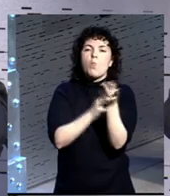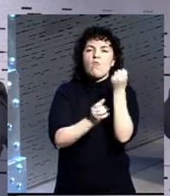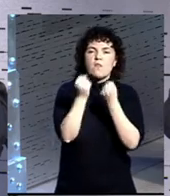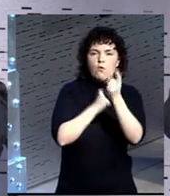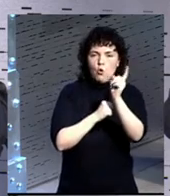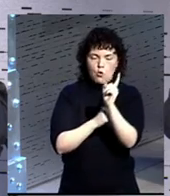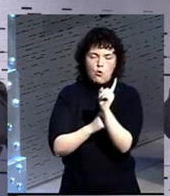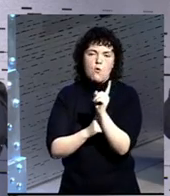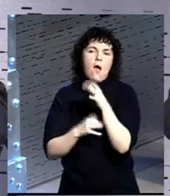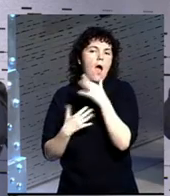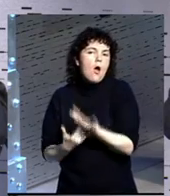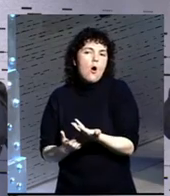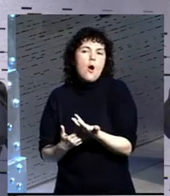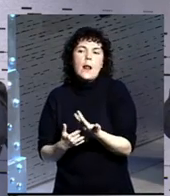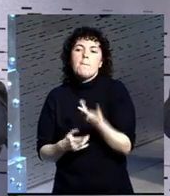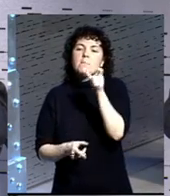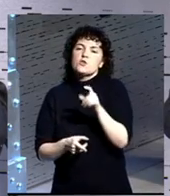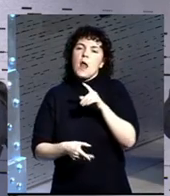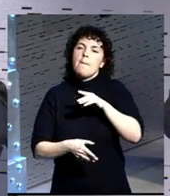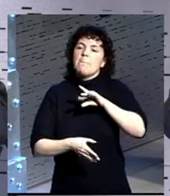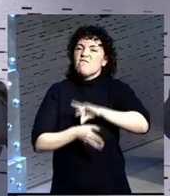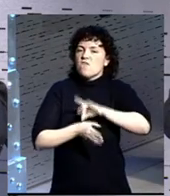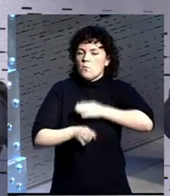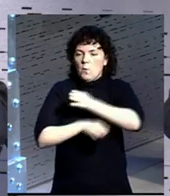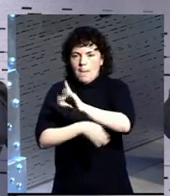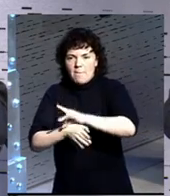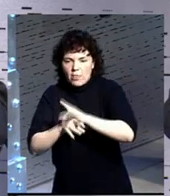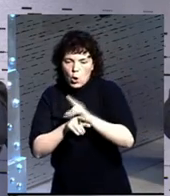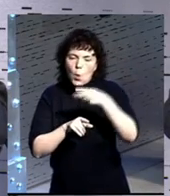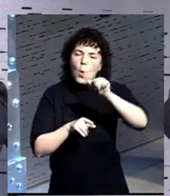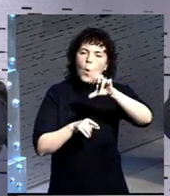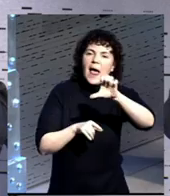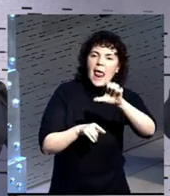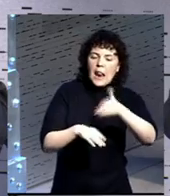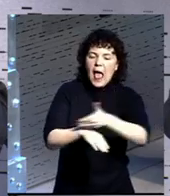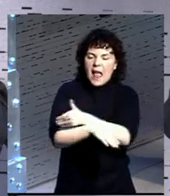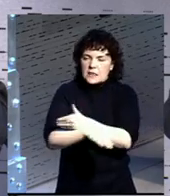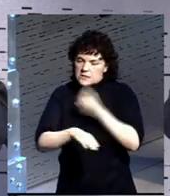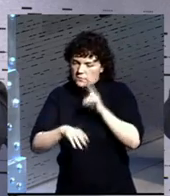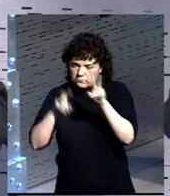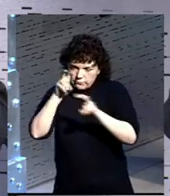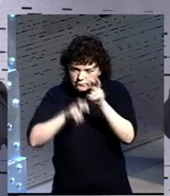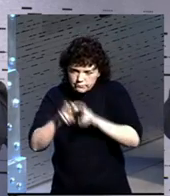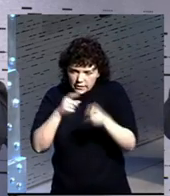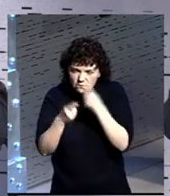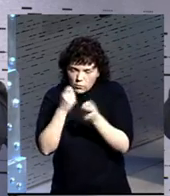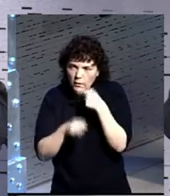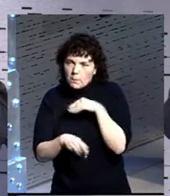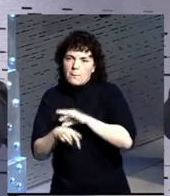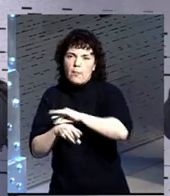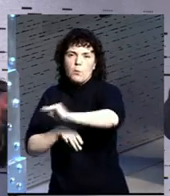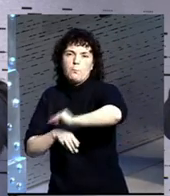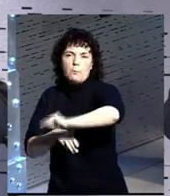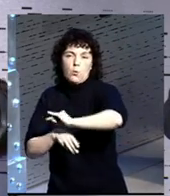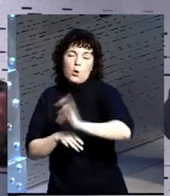Yo creo que ahora los pacientes van a los médicos y ya se han mirado en el Google antes 20.000 cosas antes de preguntarle al médico